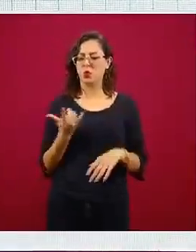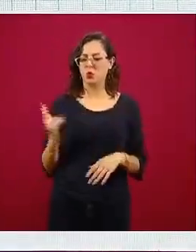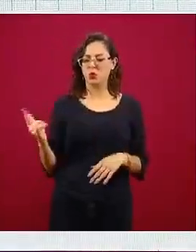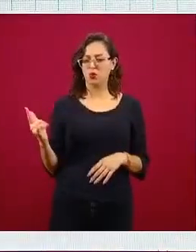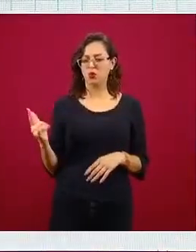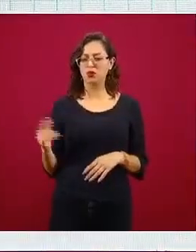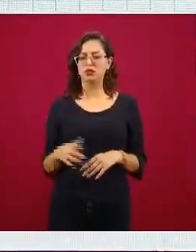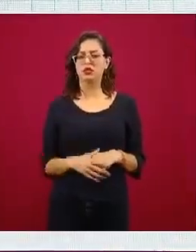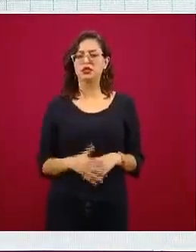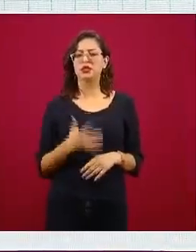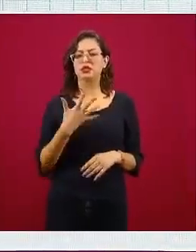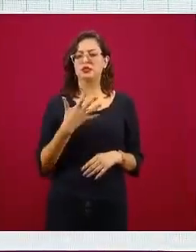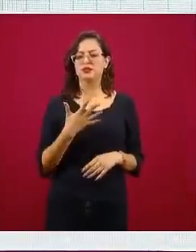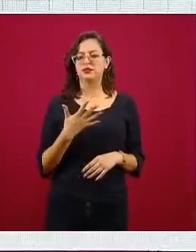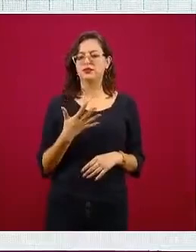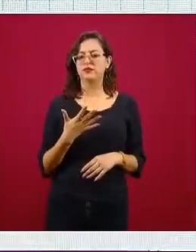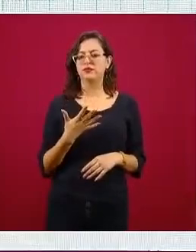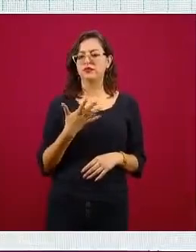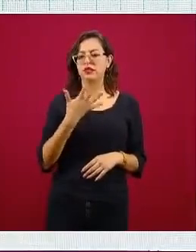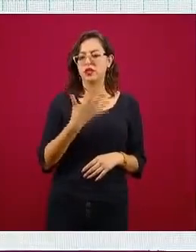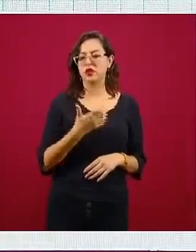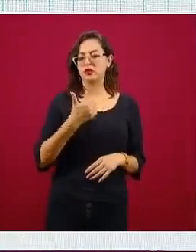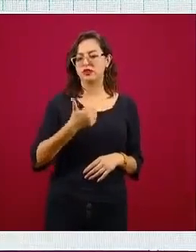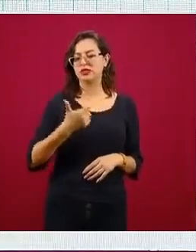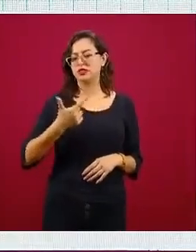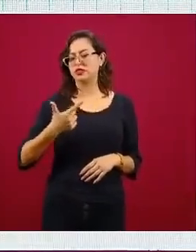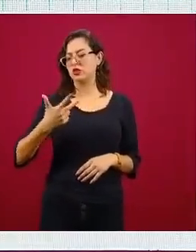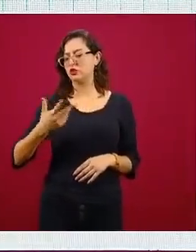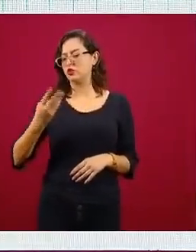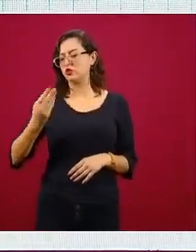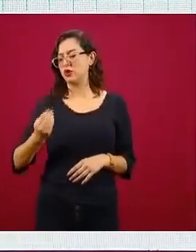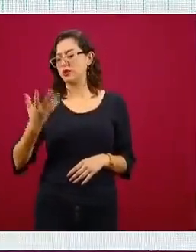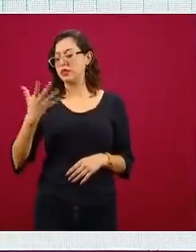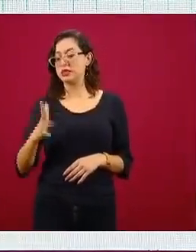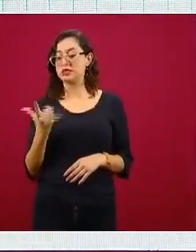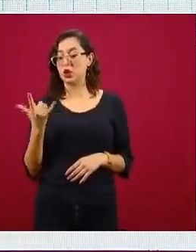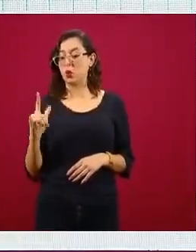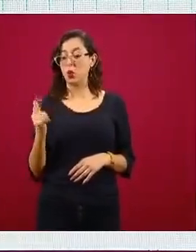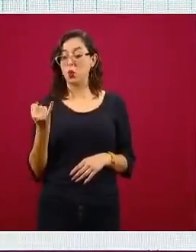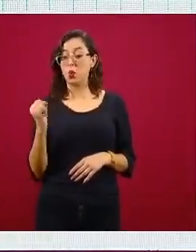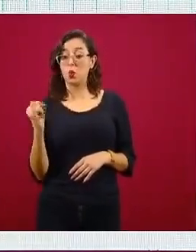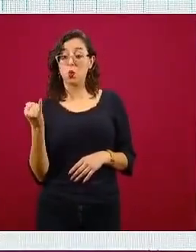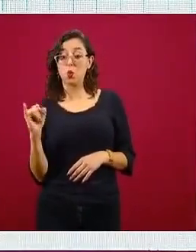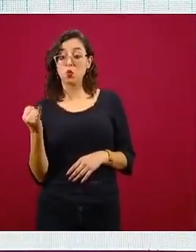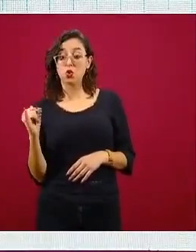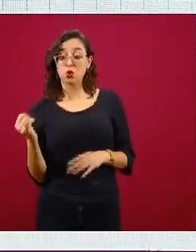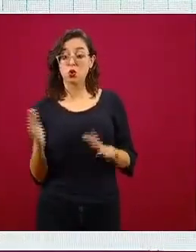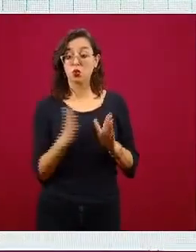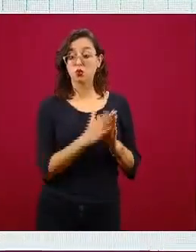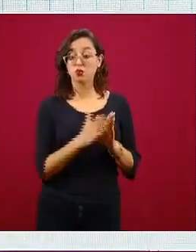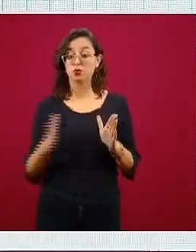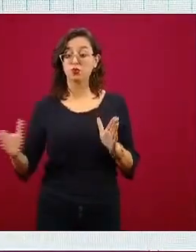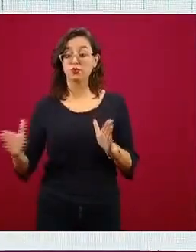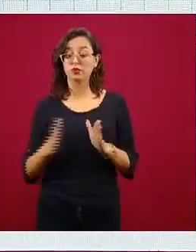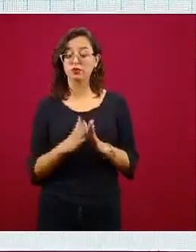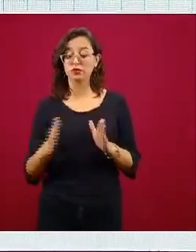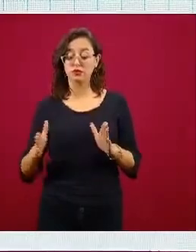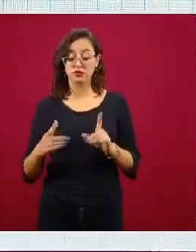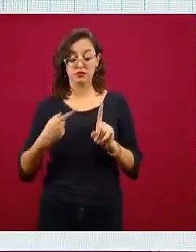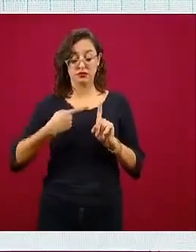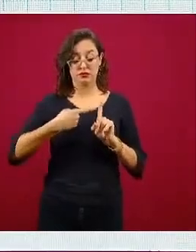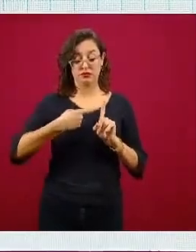perdón, 5, 6, 7, 8, 9, 10 de junio, durante todo este periodo había casi